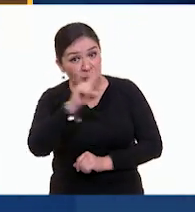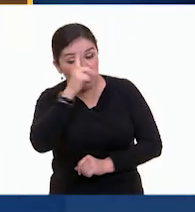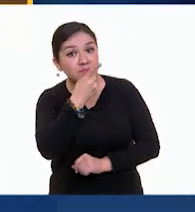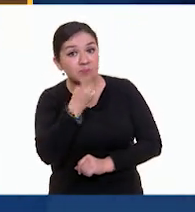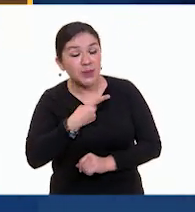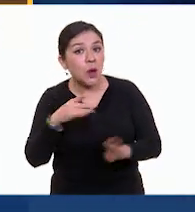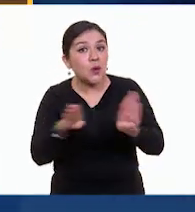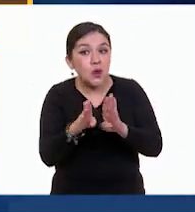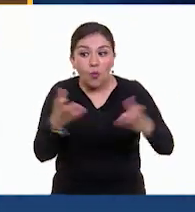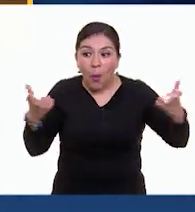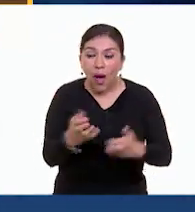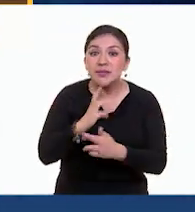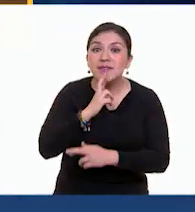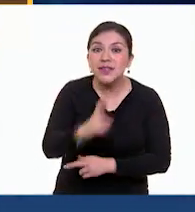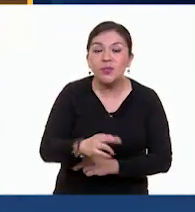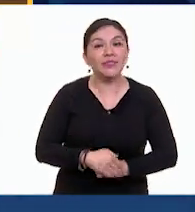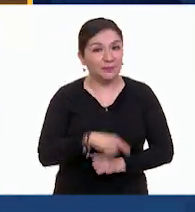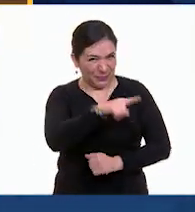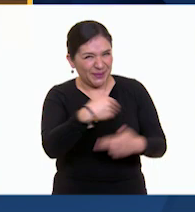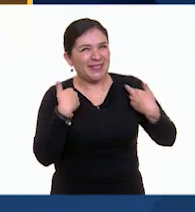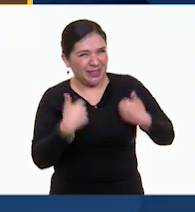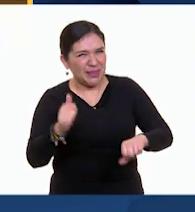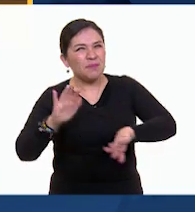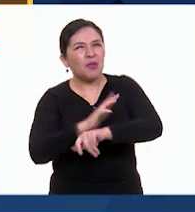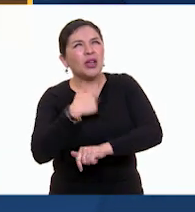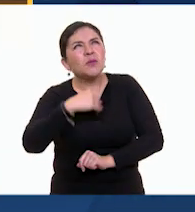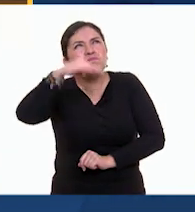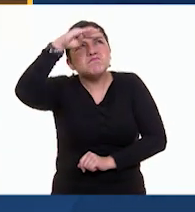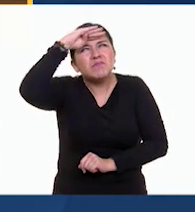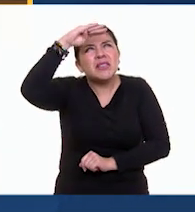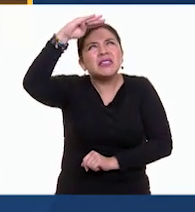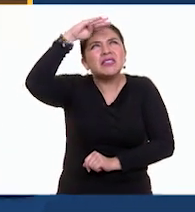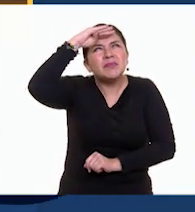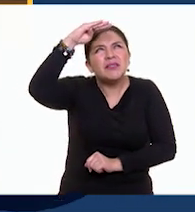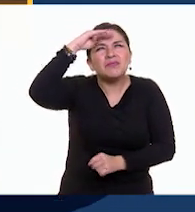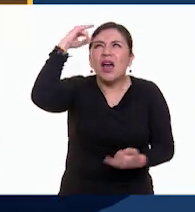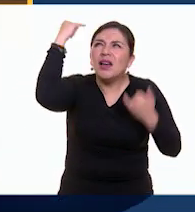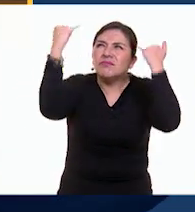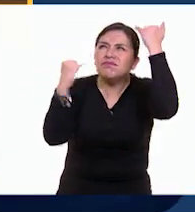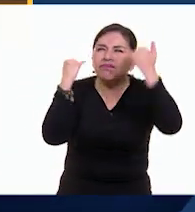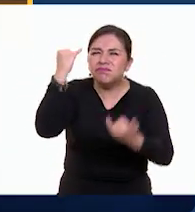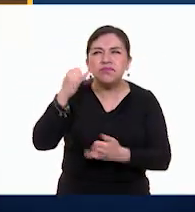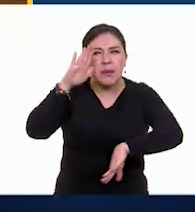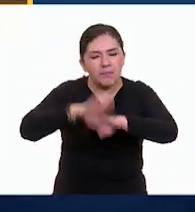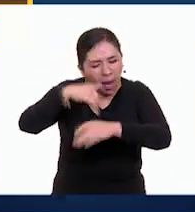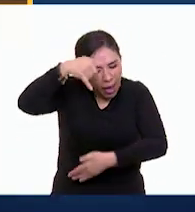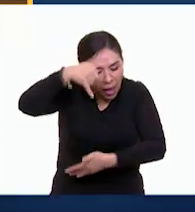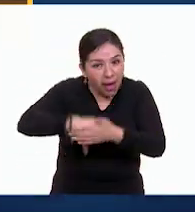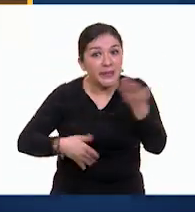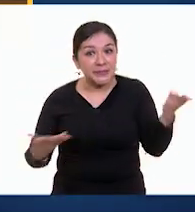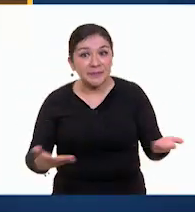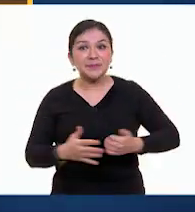esa resolución, ¿eh? Ahora comprendes por qué estaba tan metida en mis pensamientos.